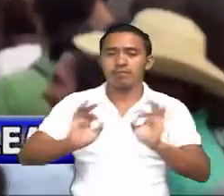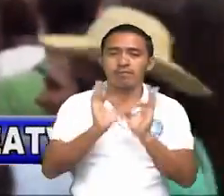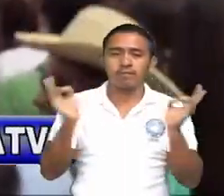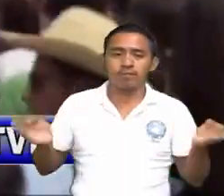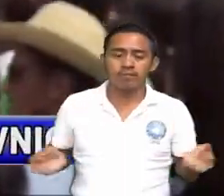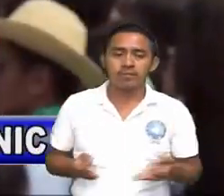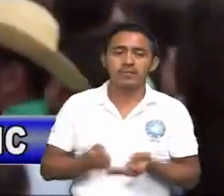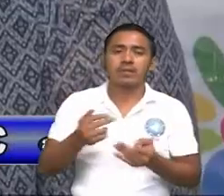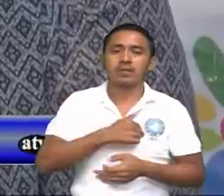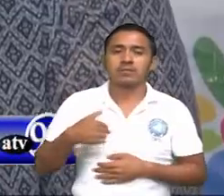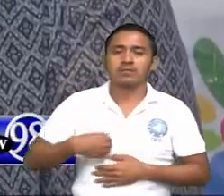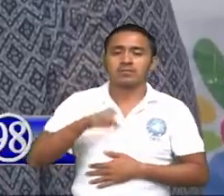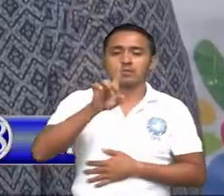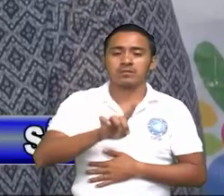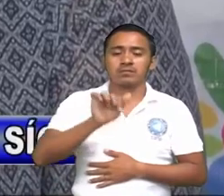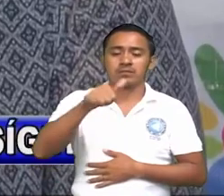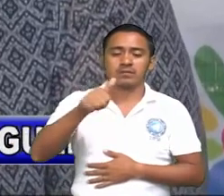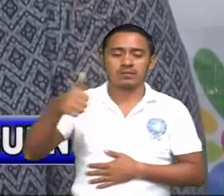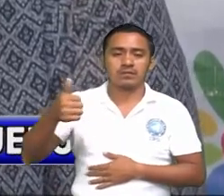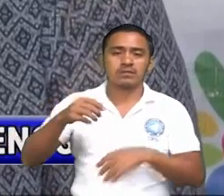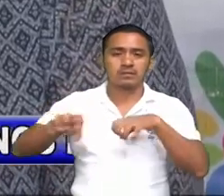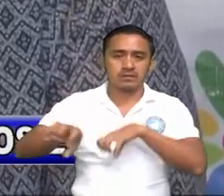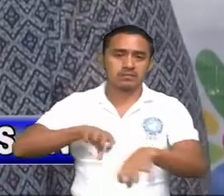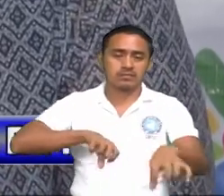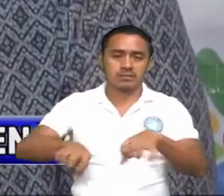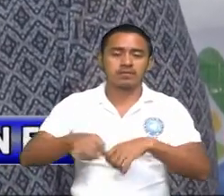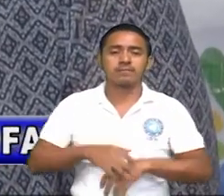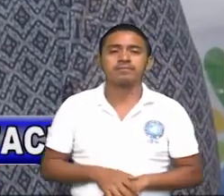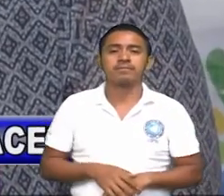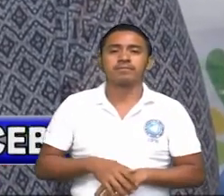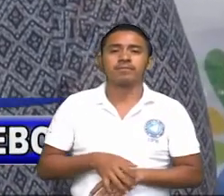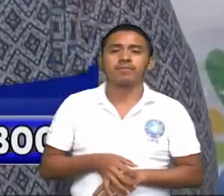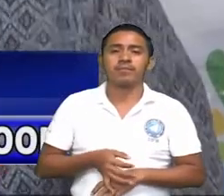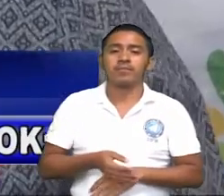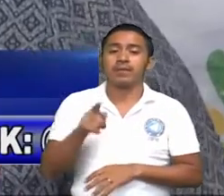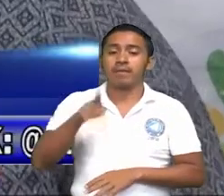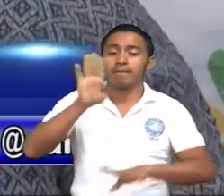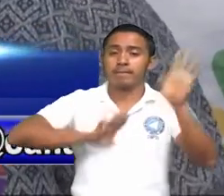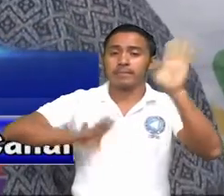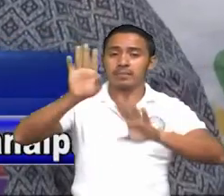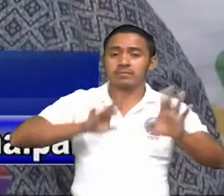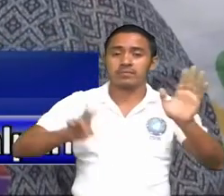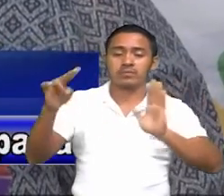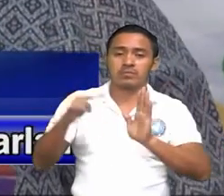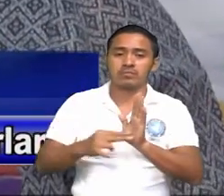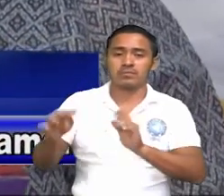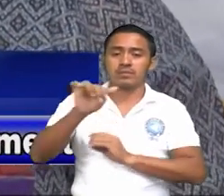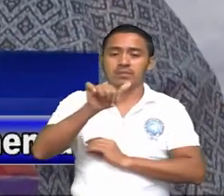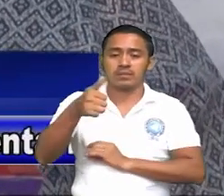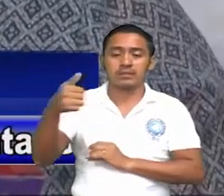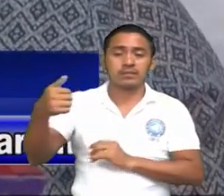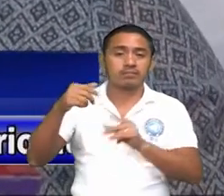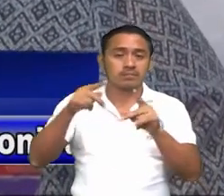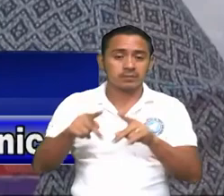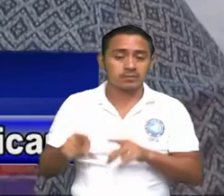realizó 166 actividades en las cuales participaron 2.600 protagonistas.